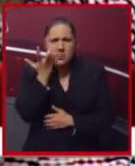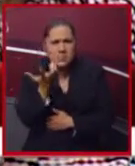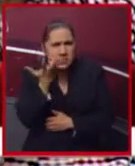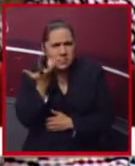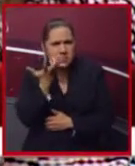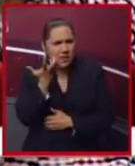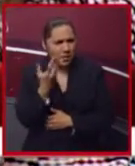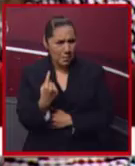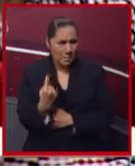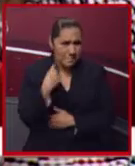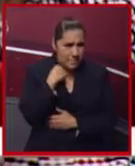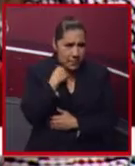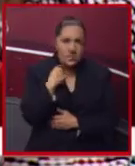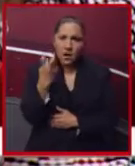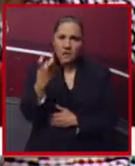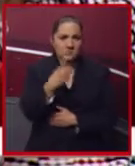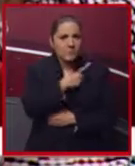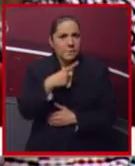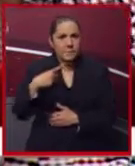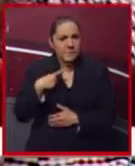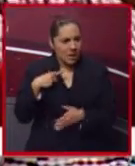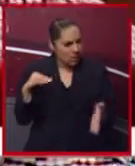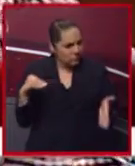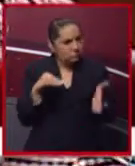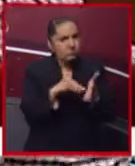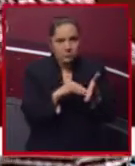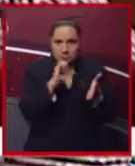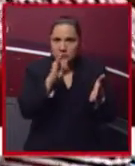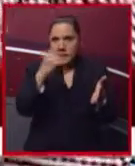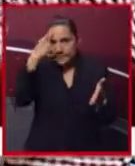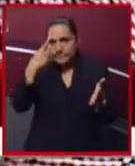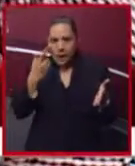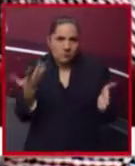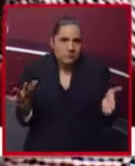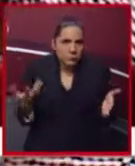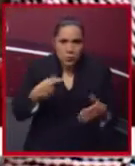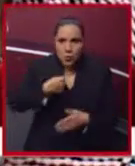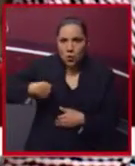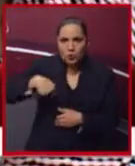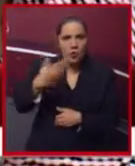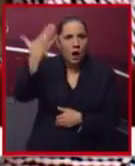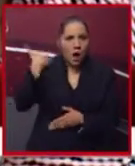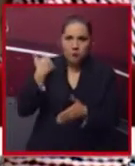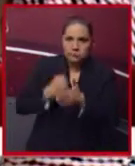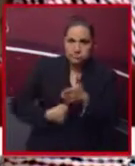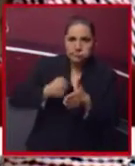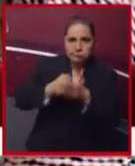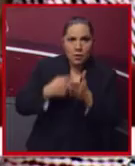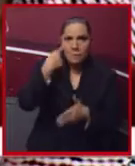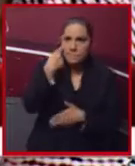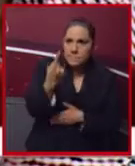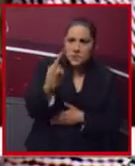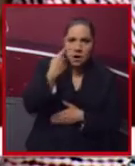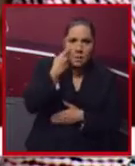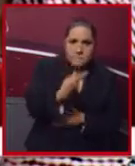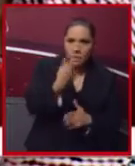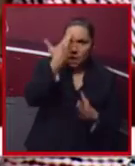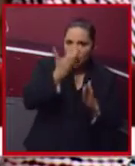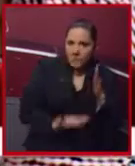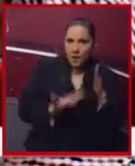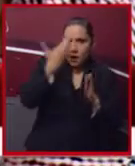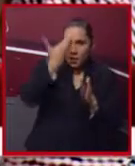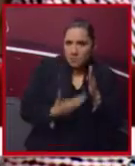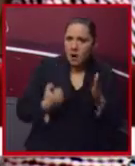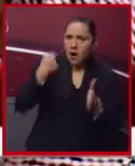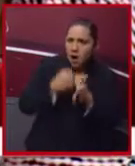de mujeres, porque entonces estamos invisibilizando lo que se ha luchado por hacer visible, que cuando matan a las mujeres,